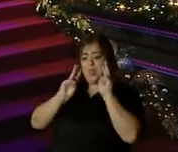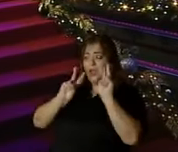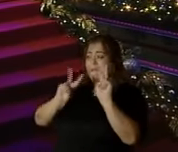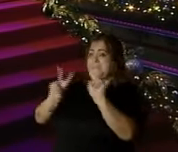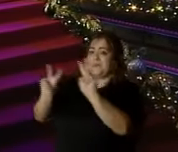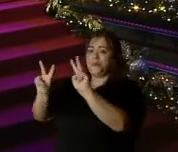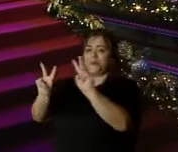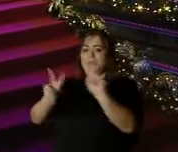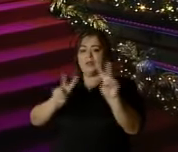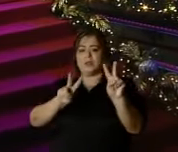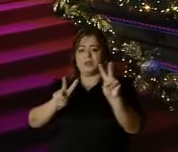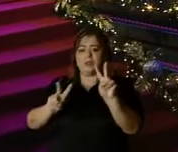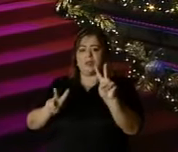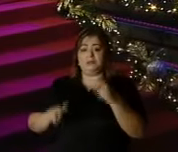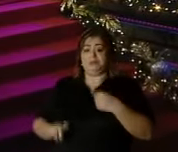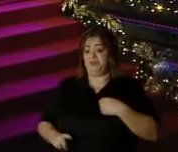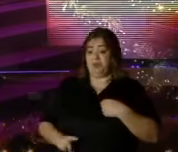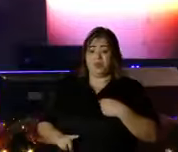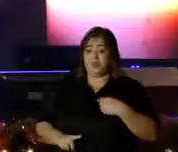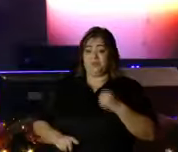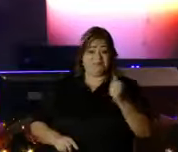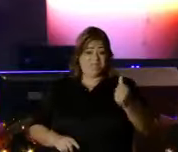mejor. Yo no puedo negar